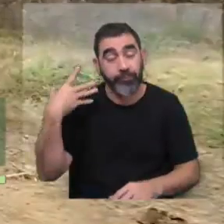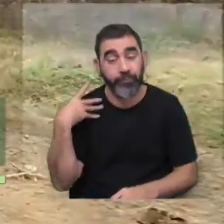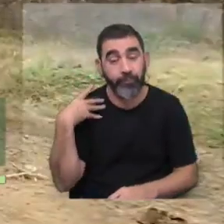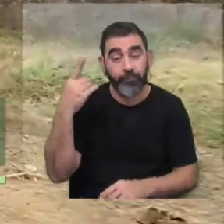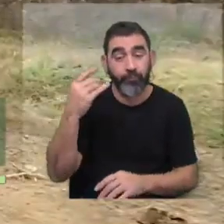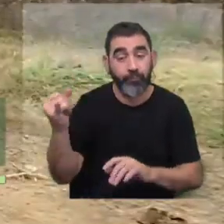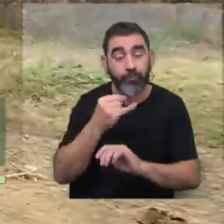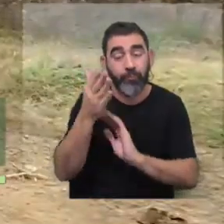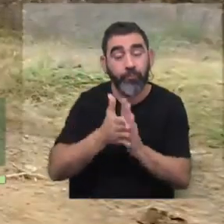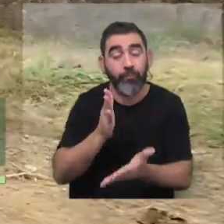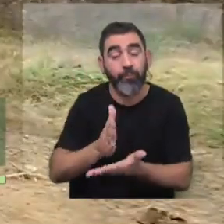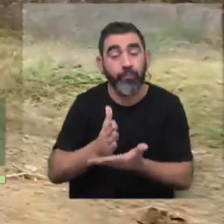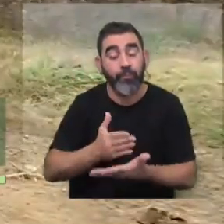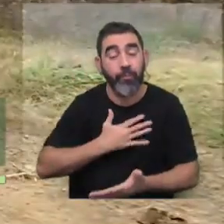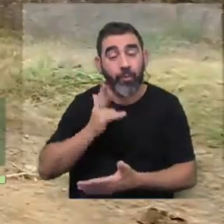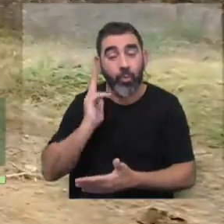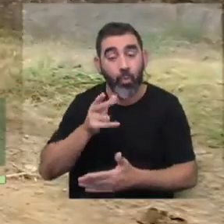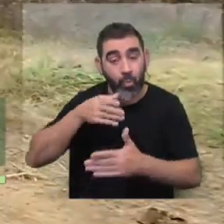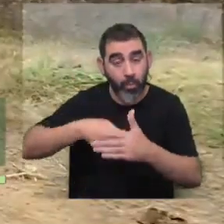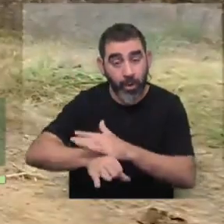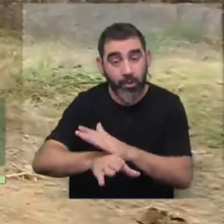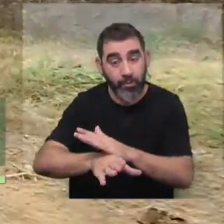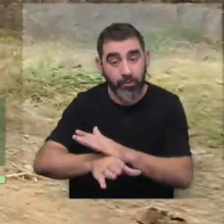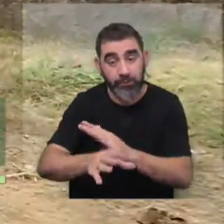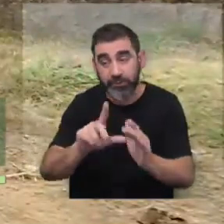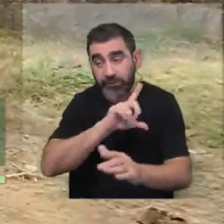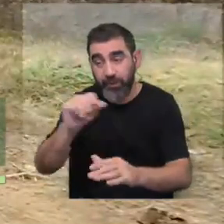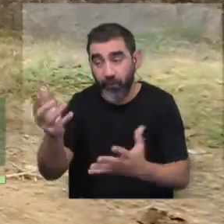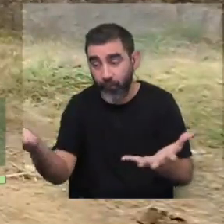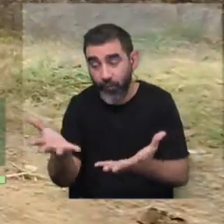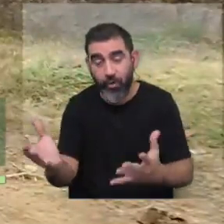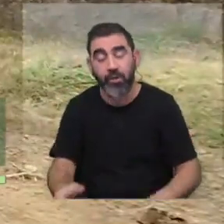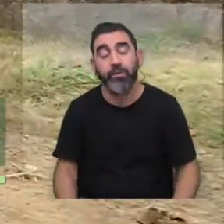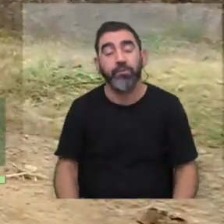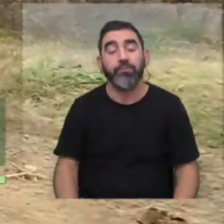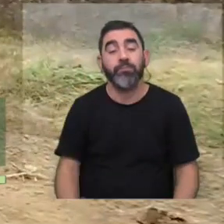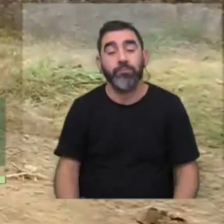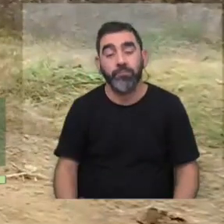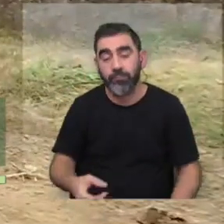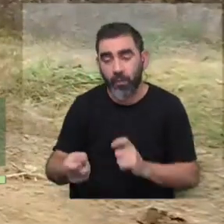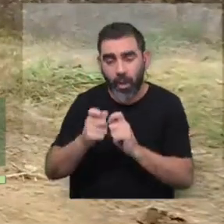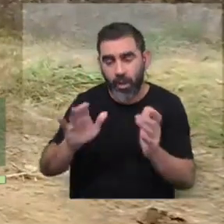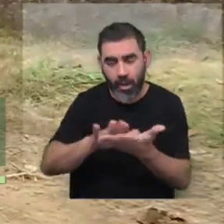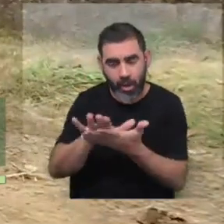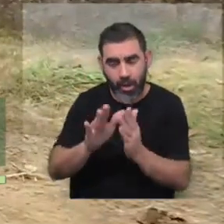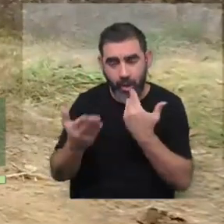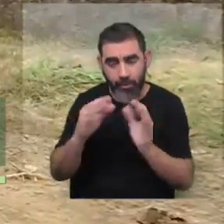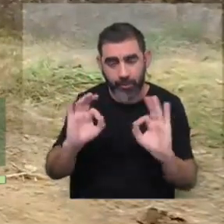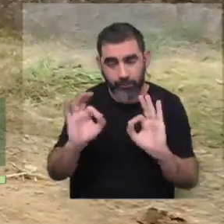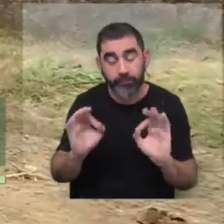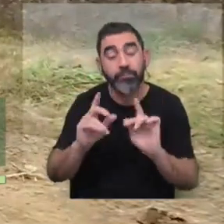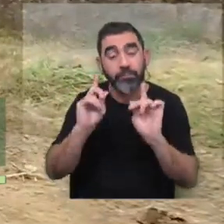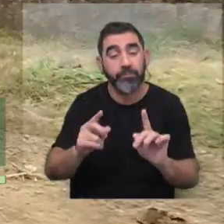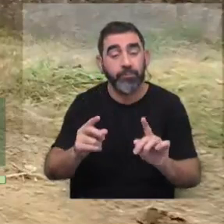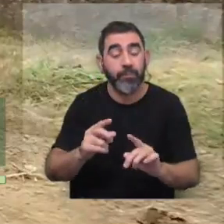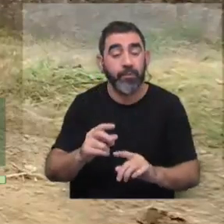de la institución de Derechos Humanos wilder Tyler que se acaba de retirar hacia algunos minutos sin brindar declaraciones y lo mismo hizo